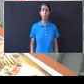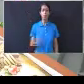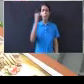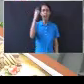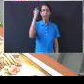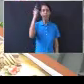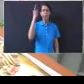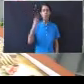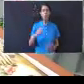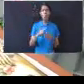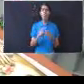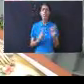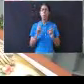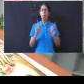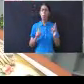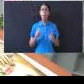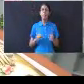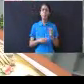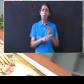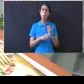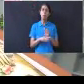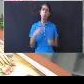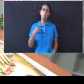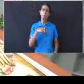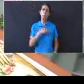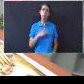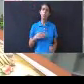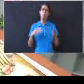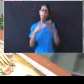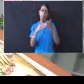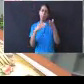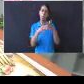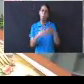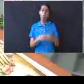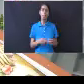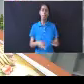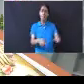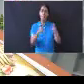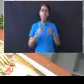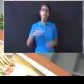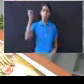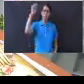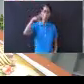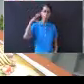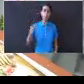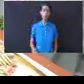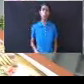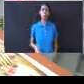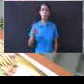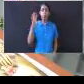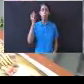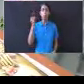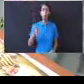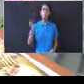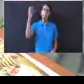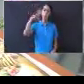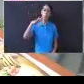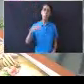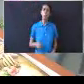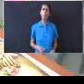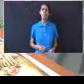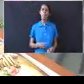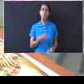cuál a veces es uno de los problemas nuestros y que nos limita a recibir las bendiciones? Es que a veces las bendiciones nosotros las queremos en efectivo.